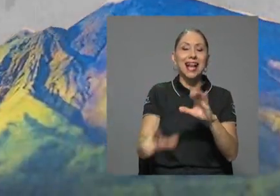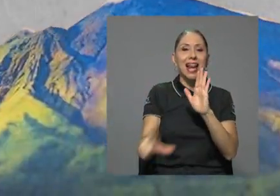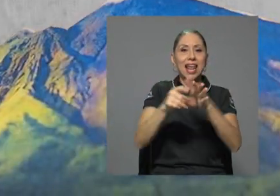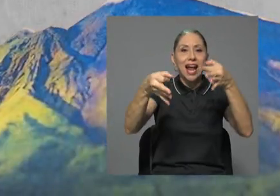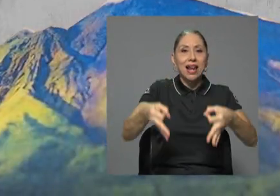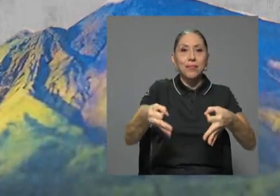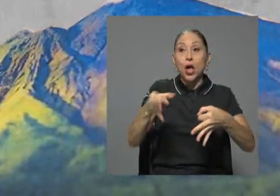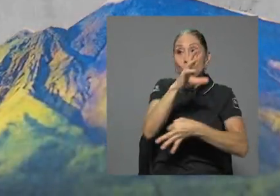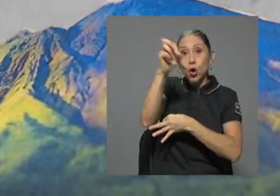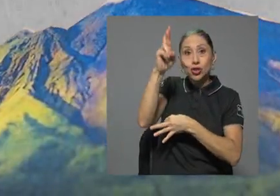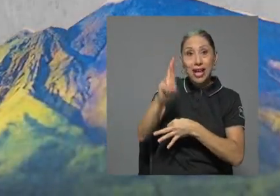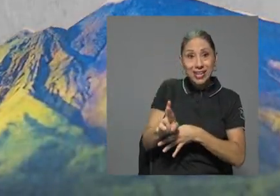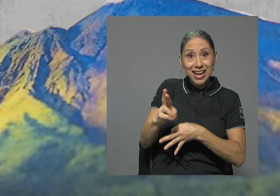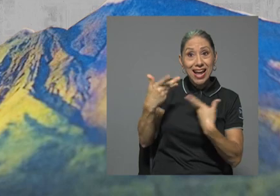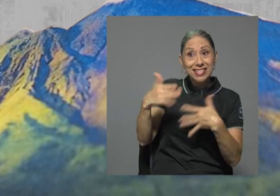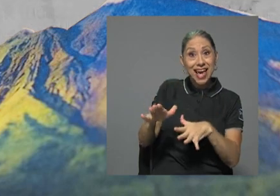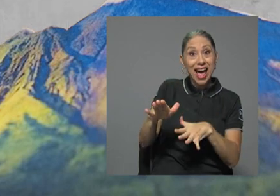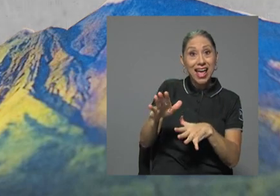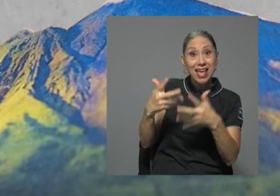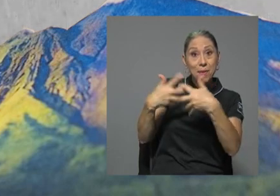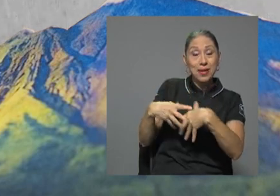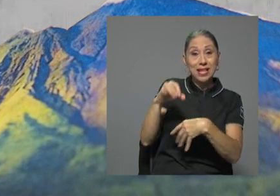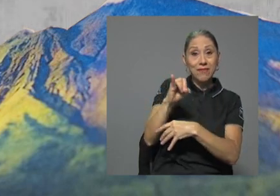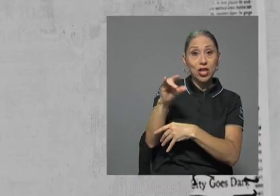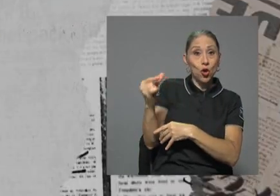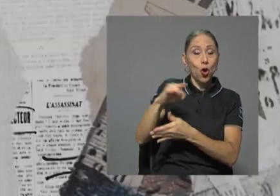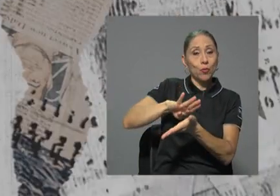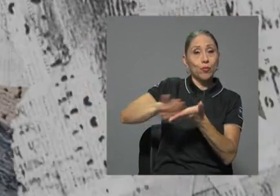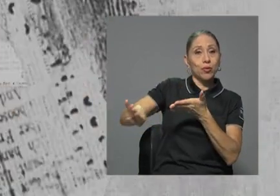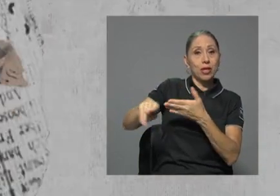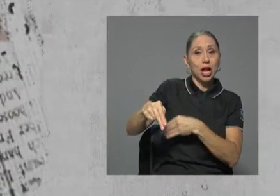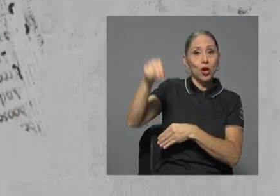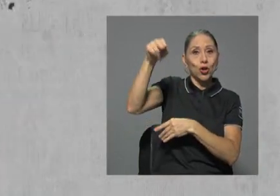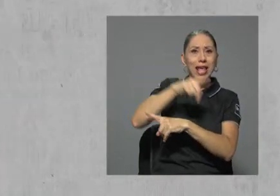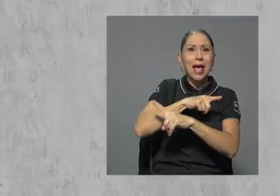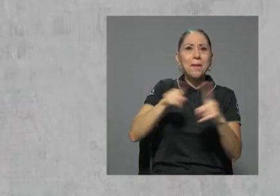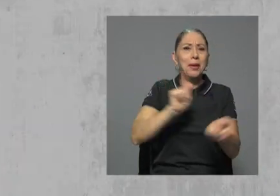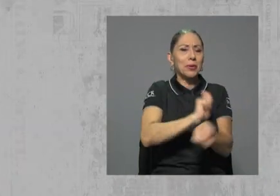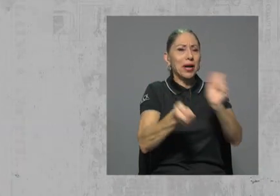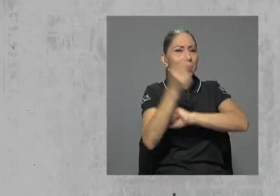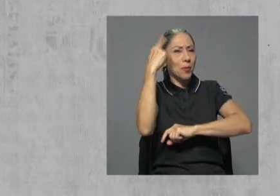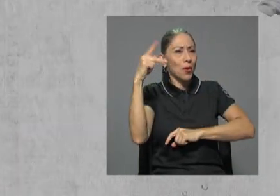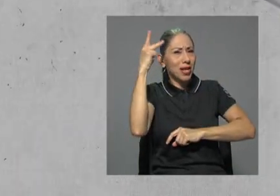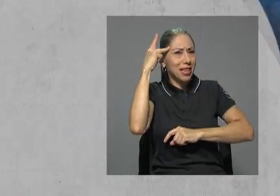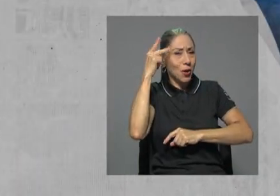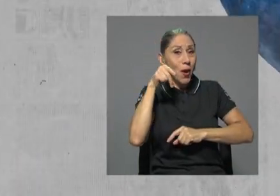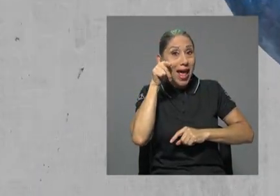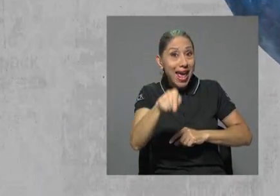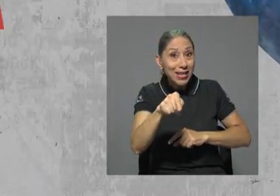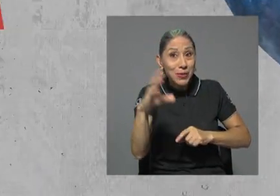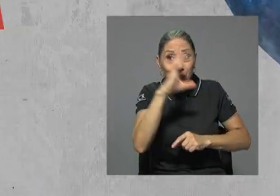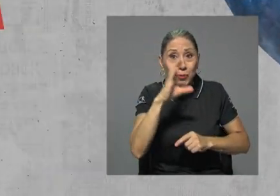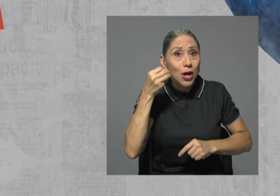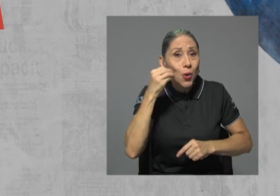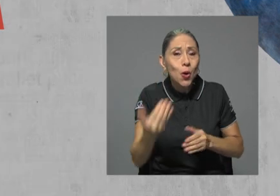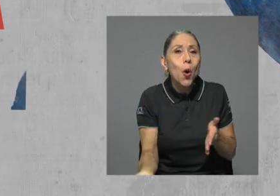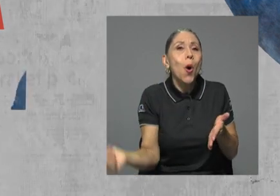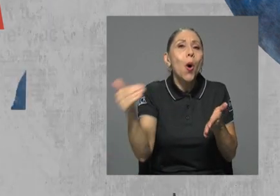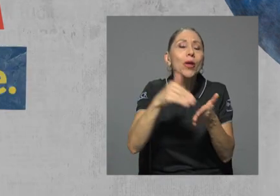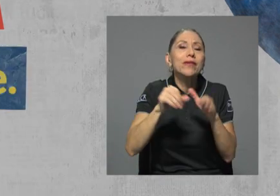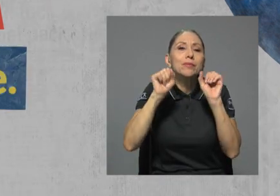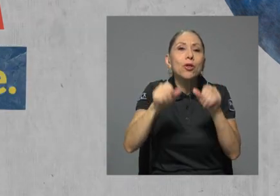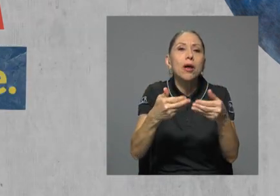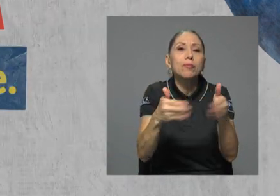infinito gol de su zona norte pero con un giro político el capítulo de la minería con abierto podría ser reescrito más